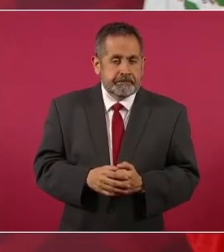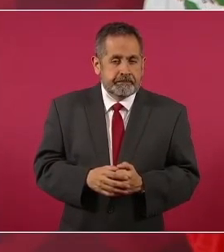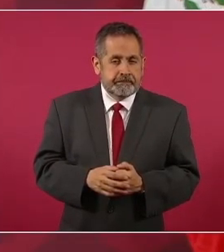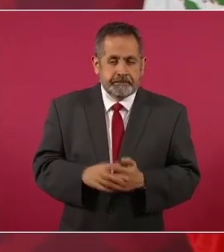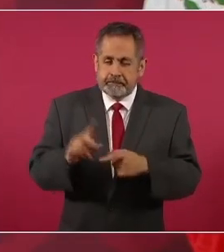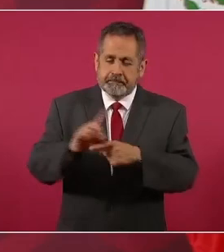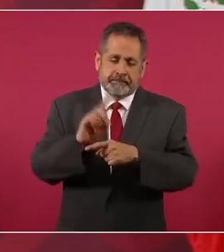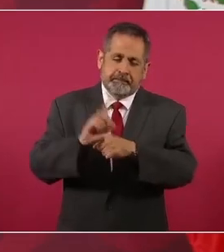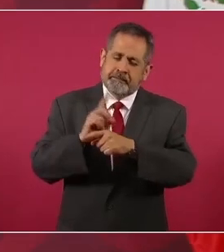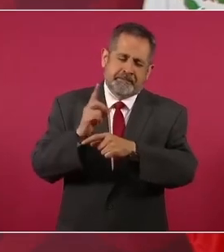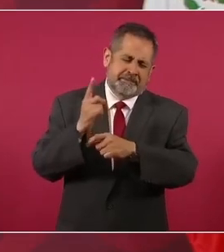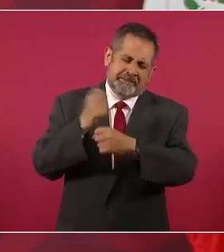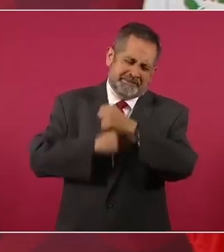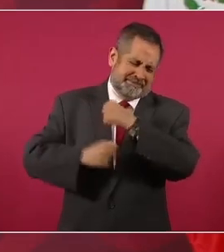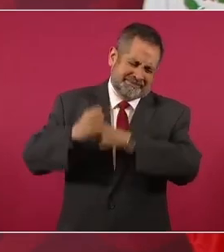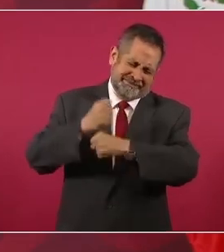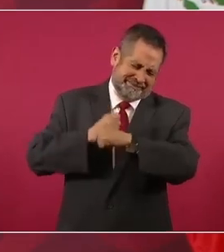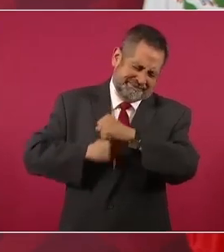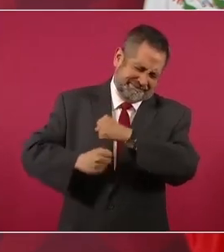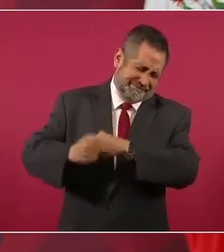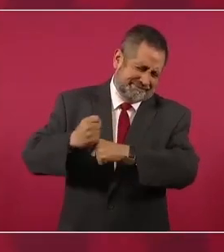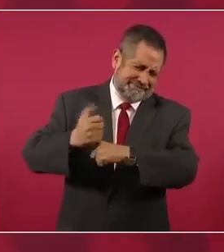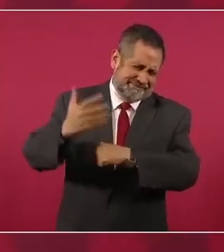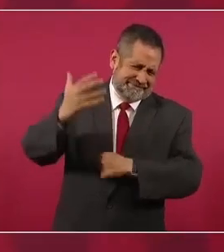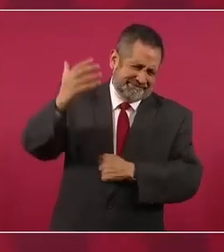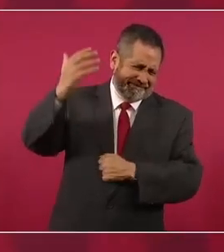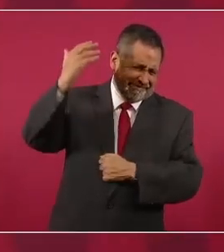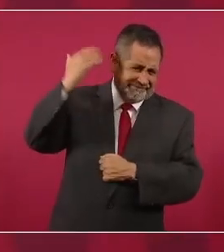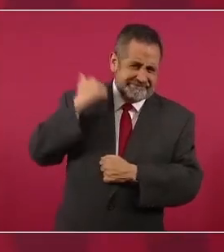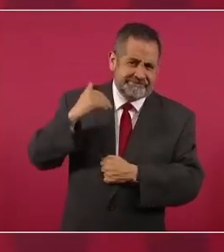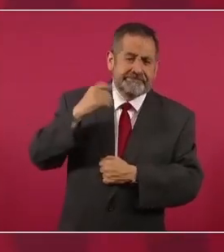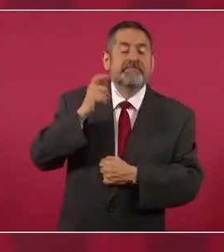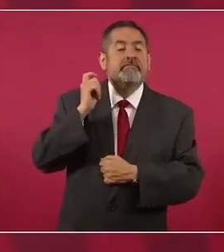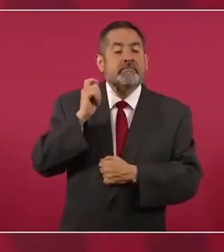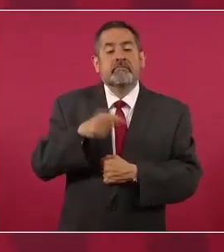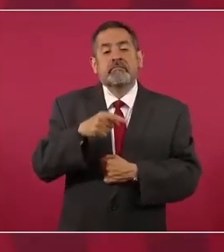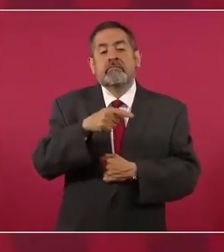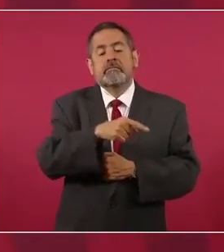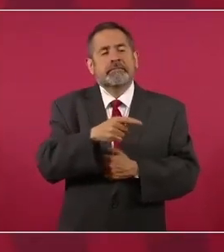hace siglos, ¿cómo es posible que